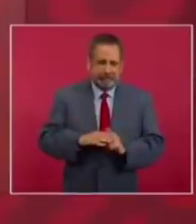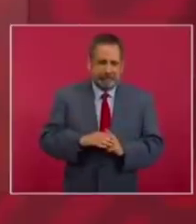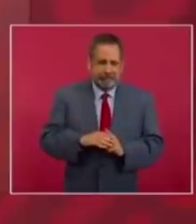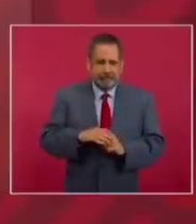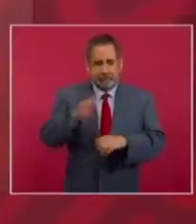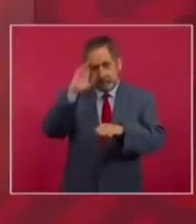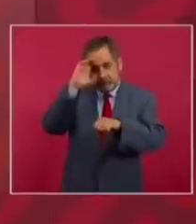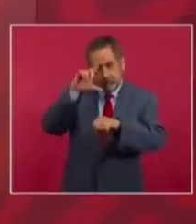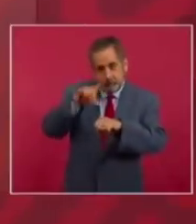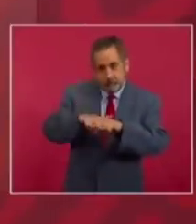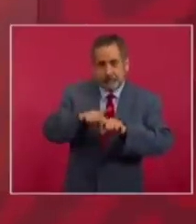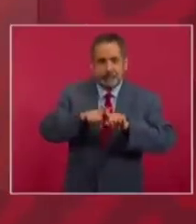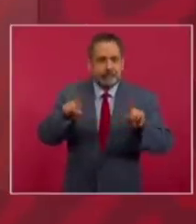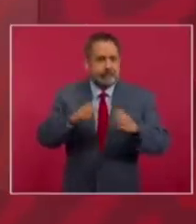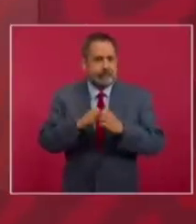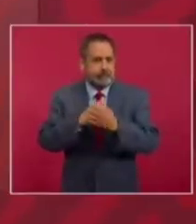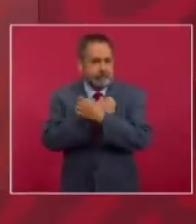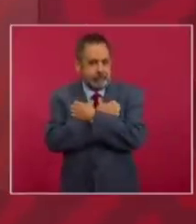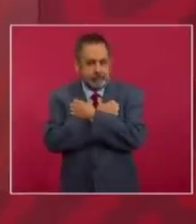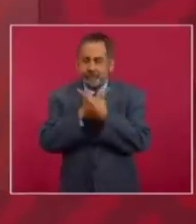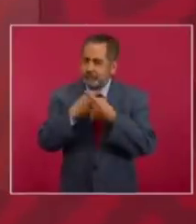la cultura con la educación.